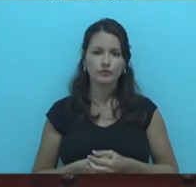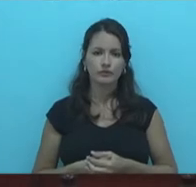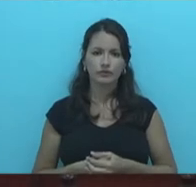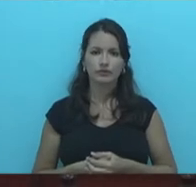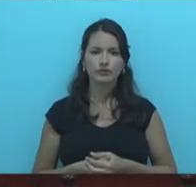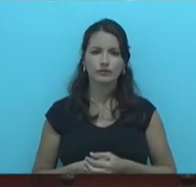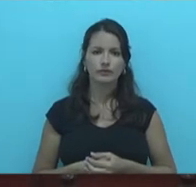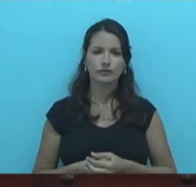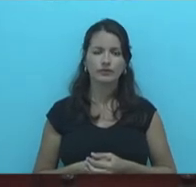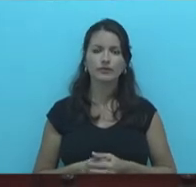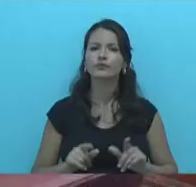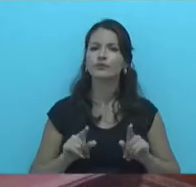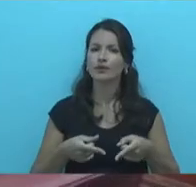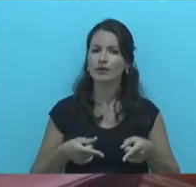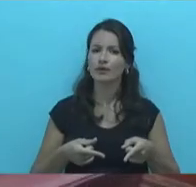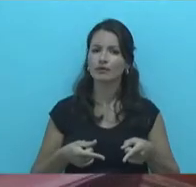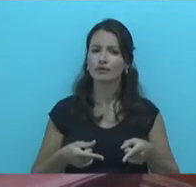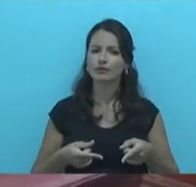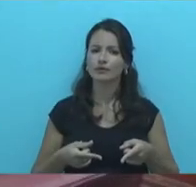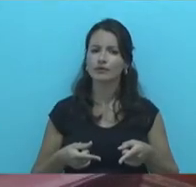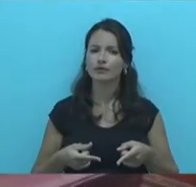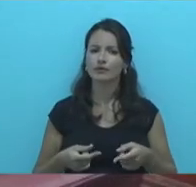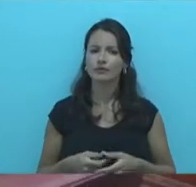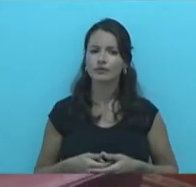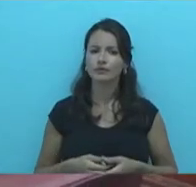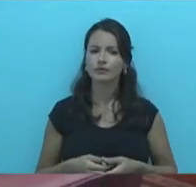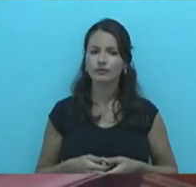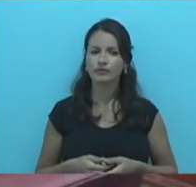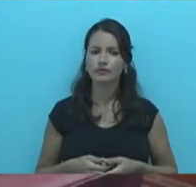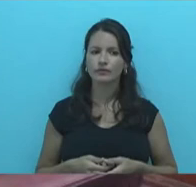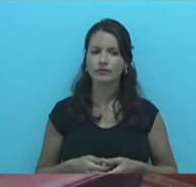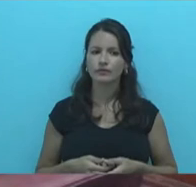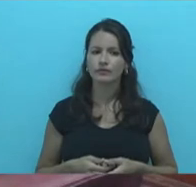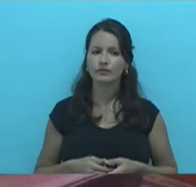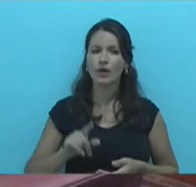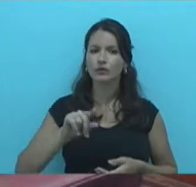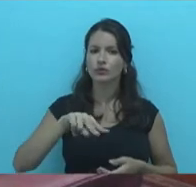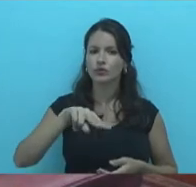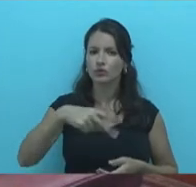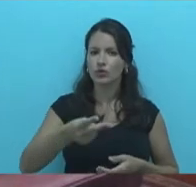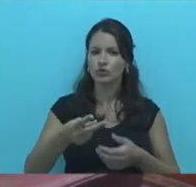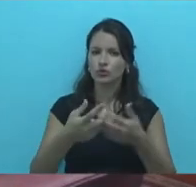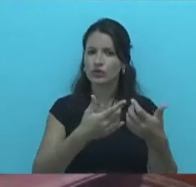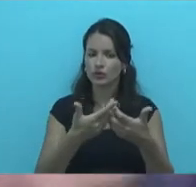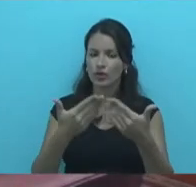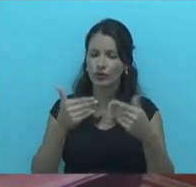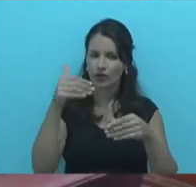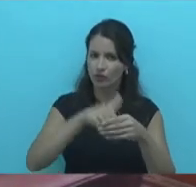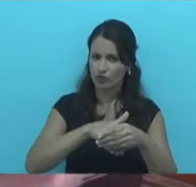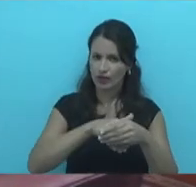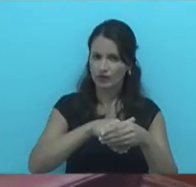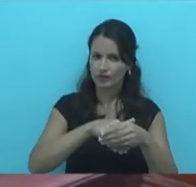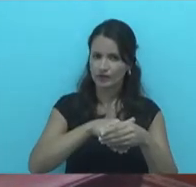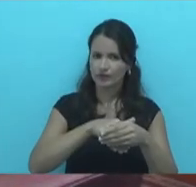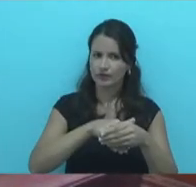la palabra. Sí, también de acuerdo a lo que se resolvió en labor parlamentaria, preferencia para dos sesiones y que se